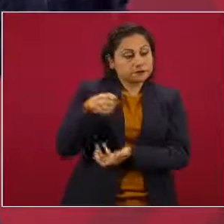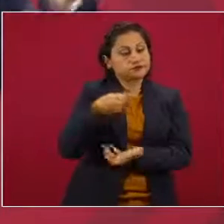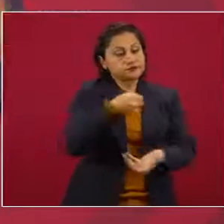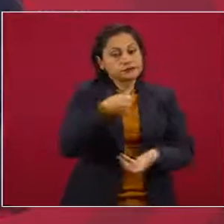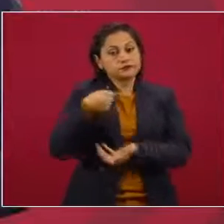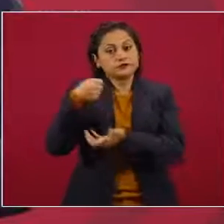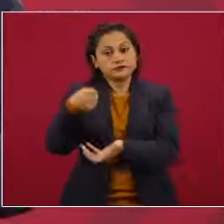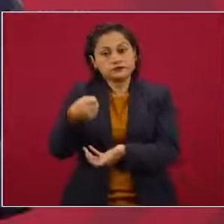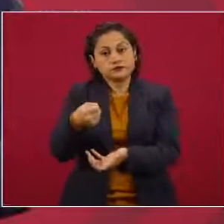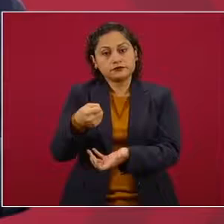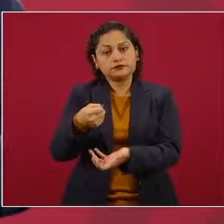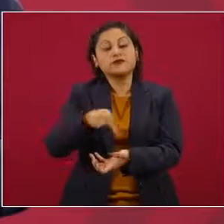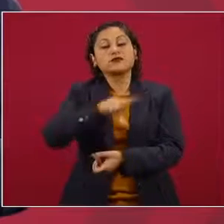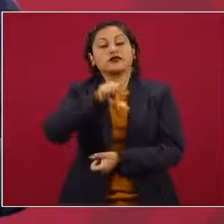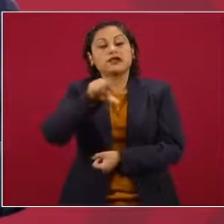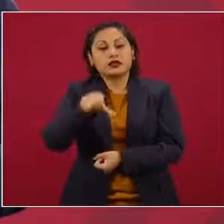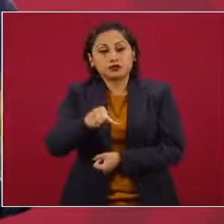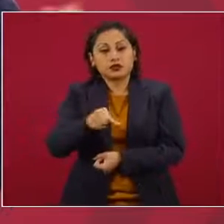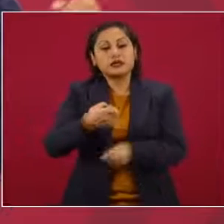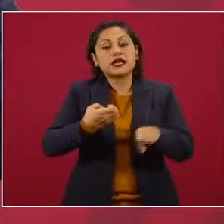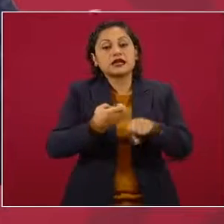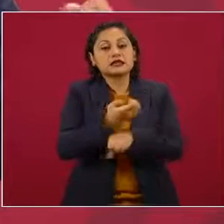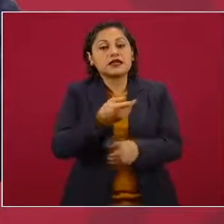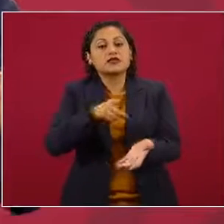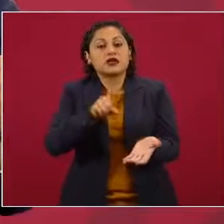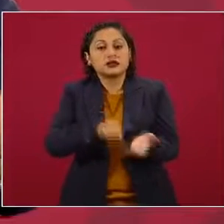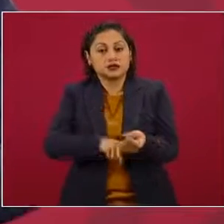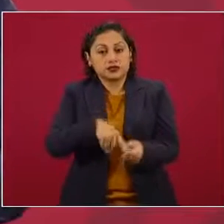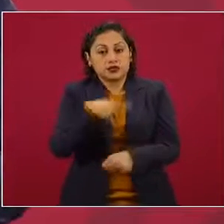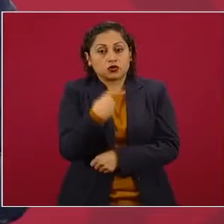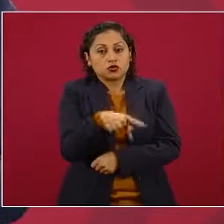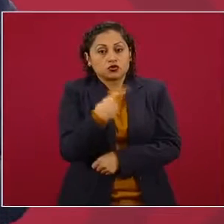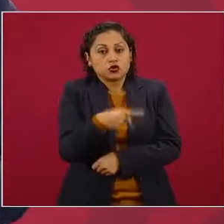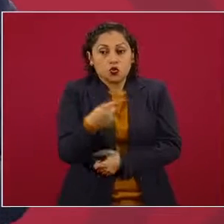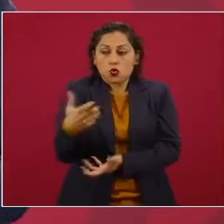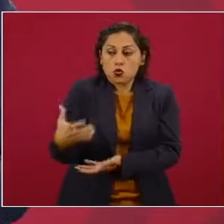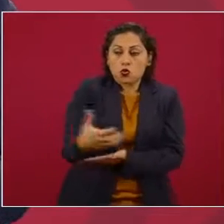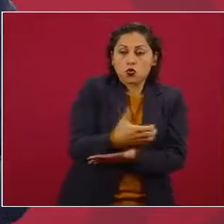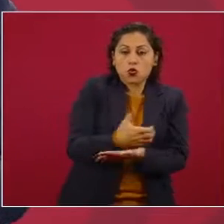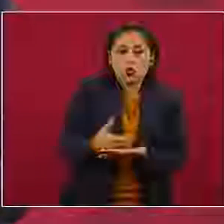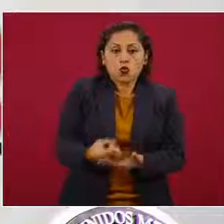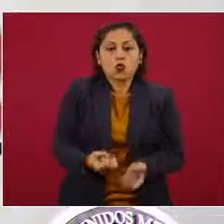Es decir, los estados cobran predial